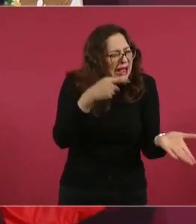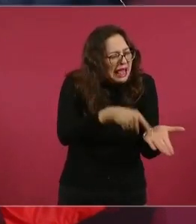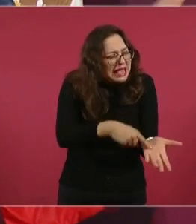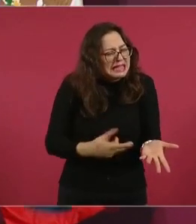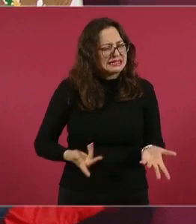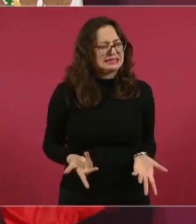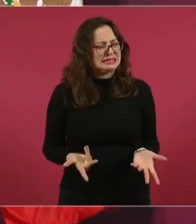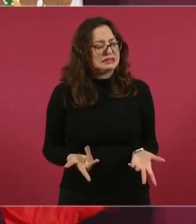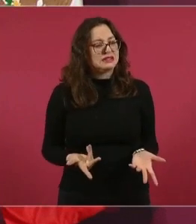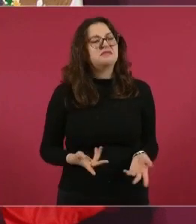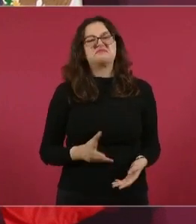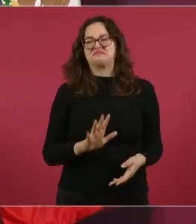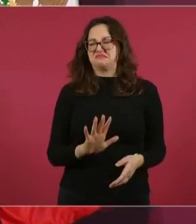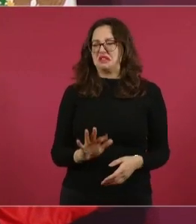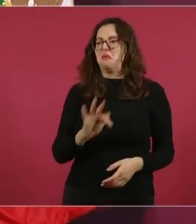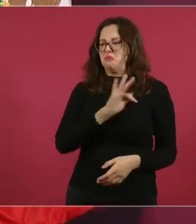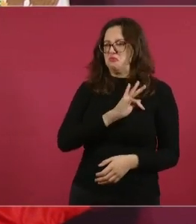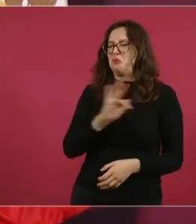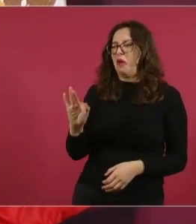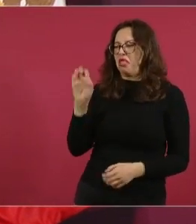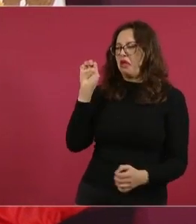con los medios